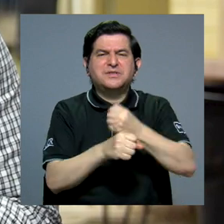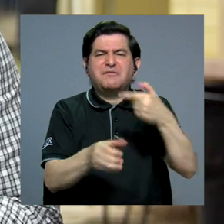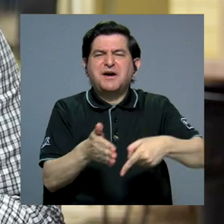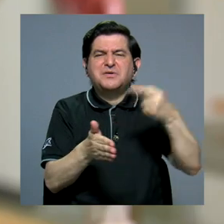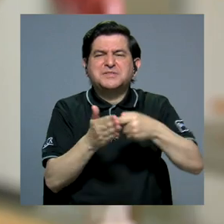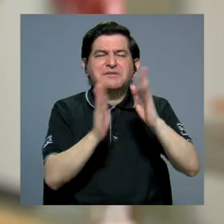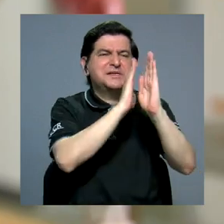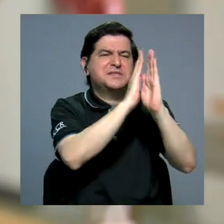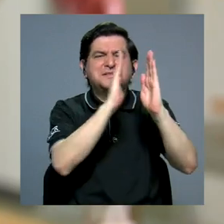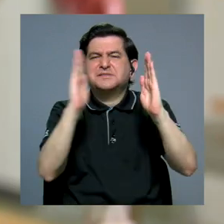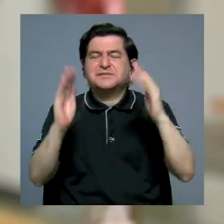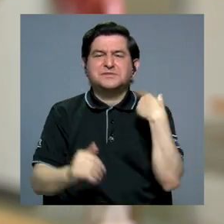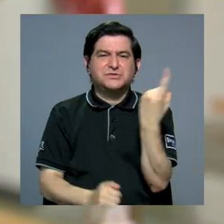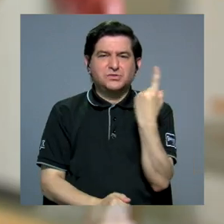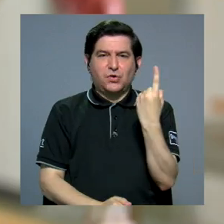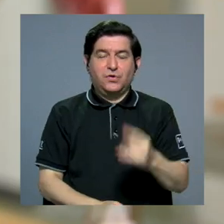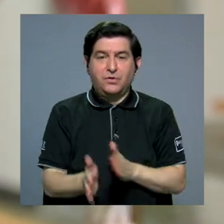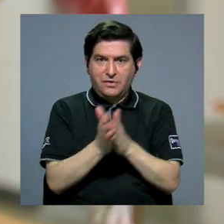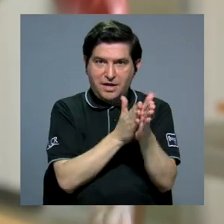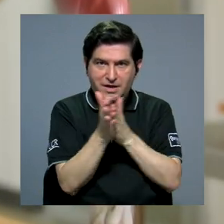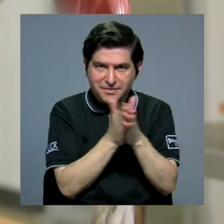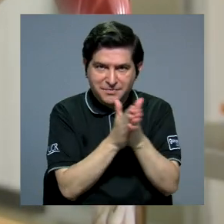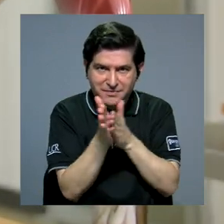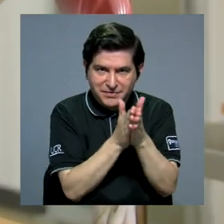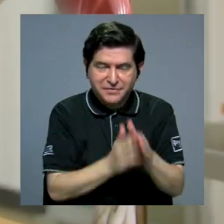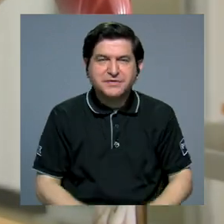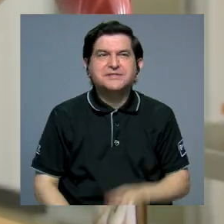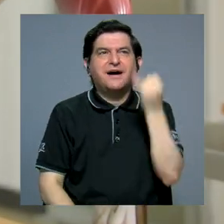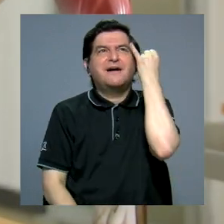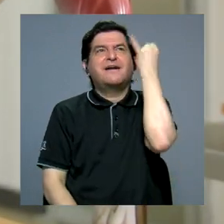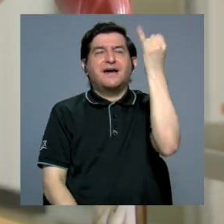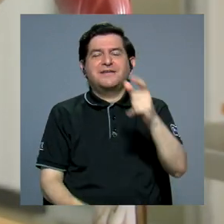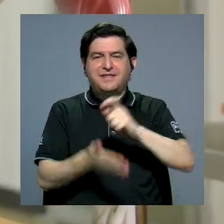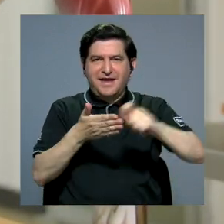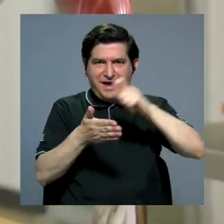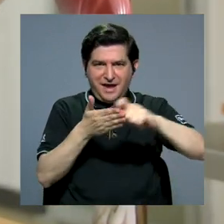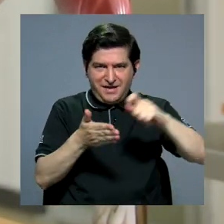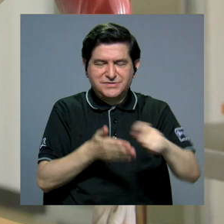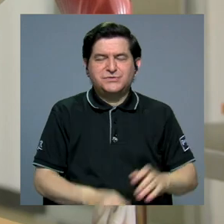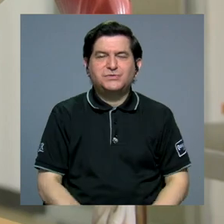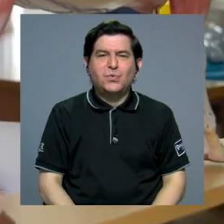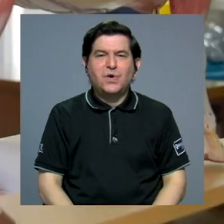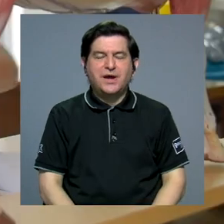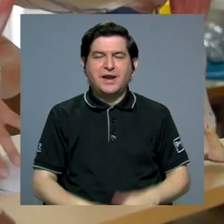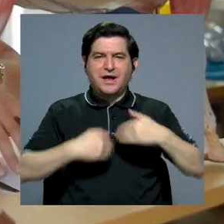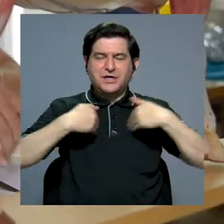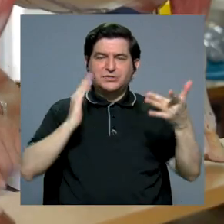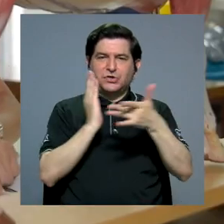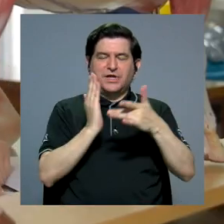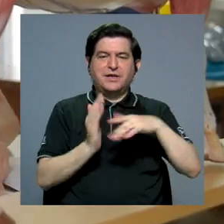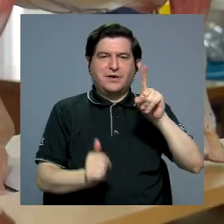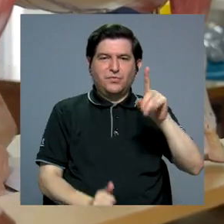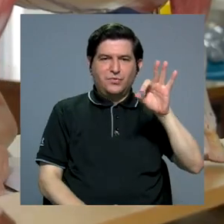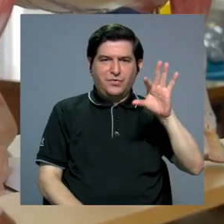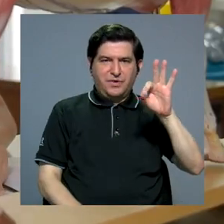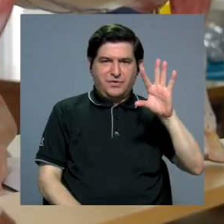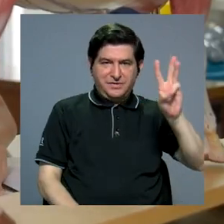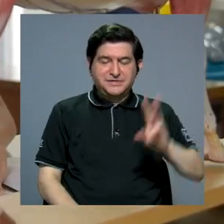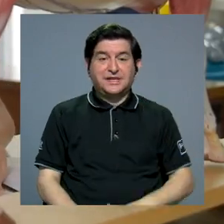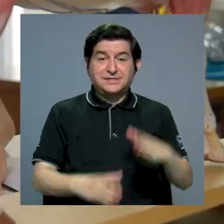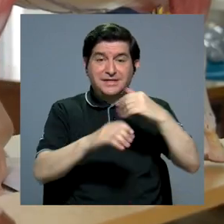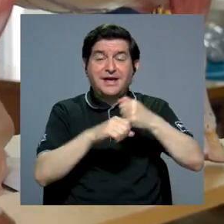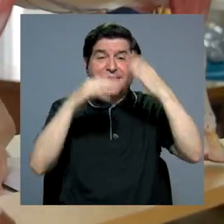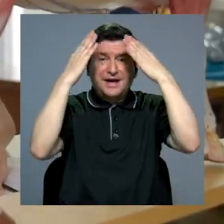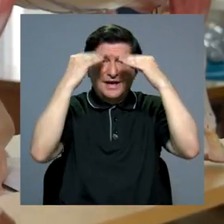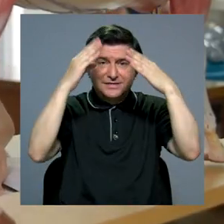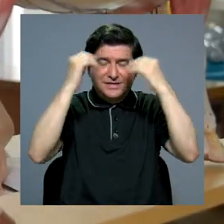anaquel. Entonces, aprovechando la iniciativa de la Escuela de Zootecnia desde el año 1996, que elaboran